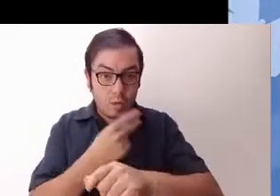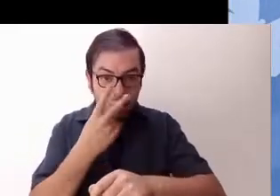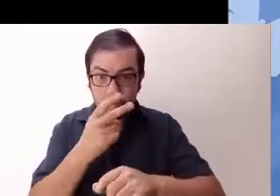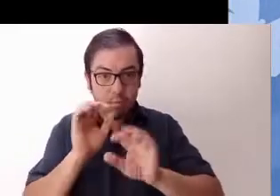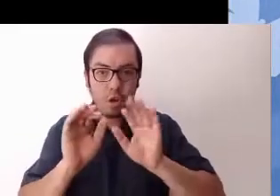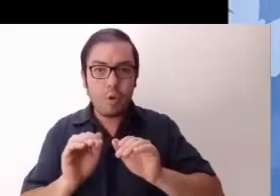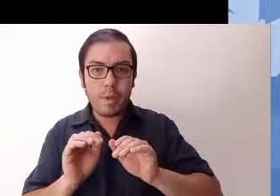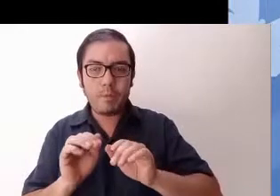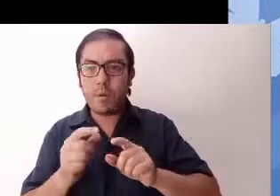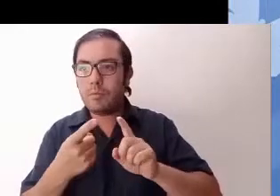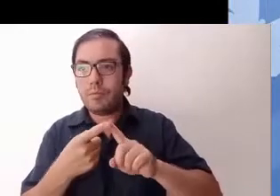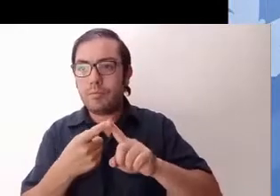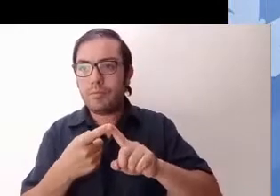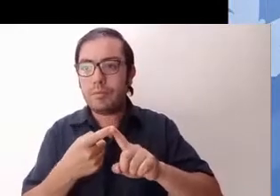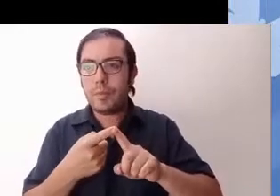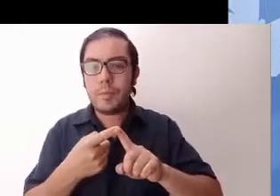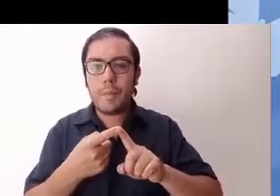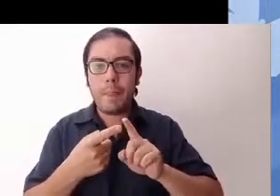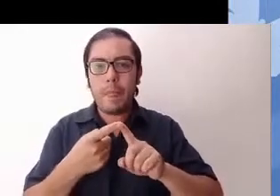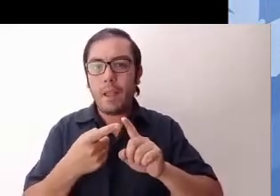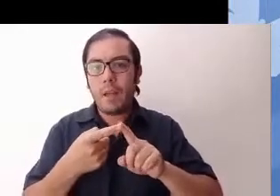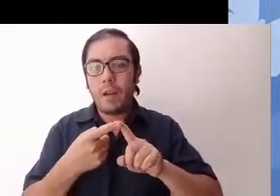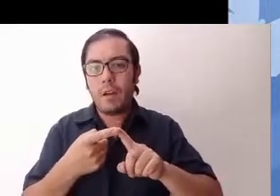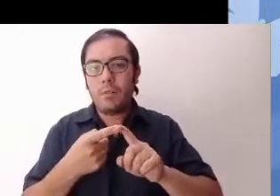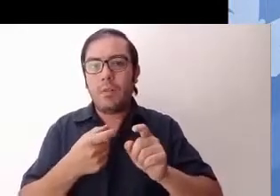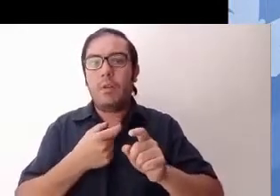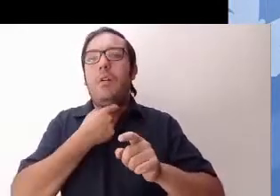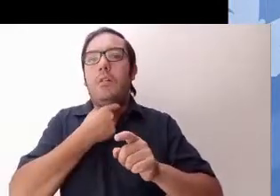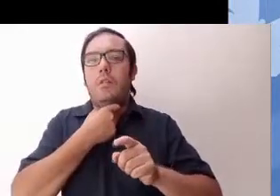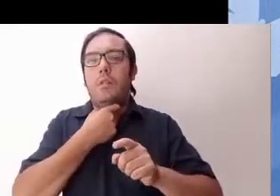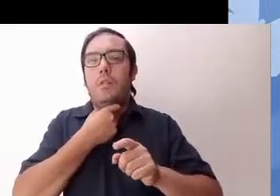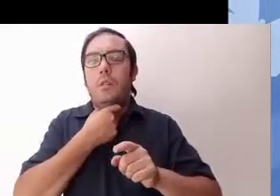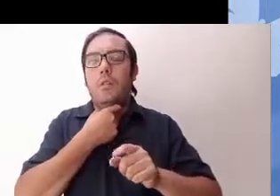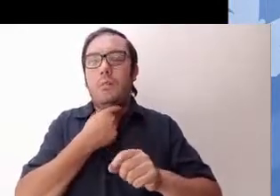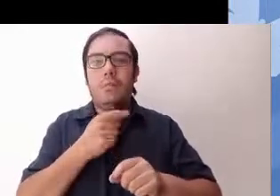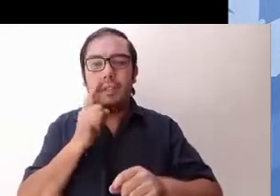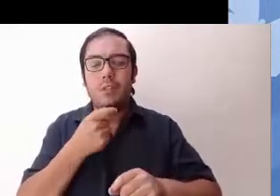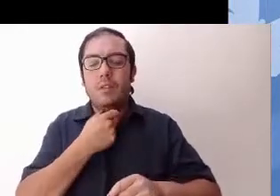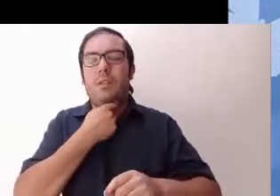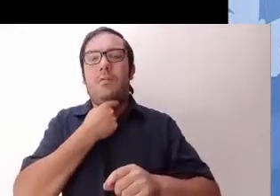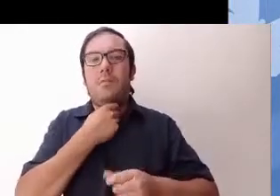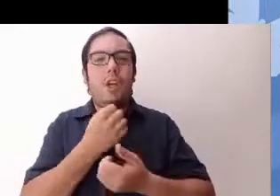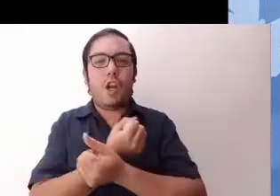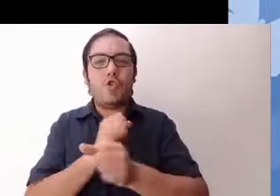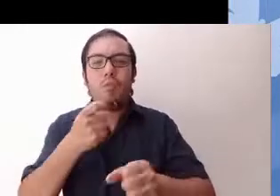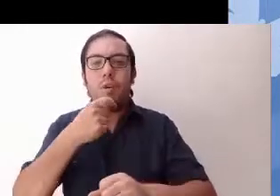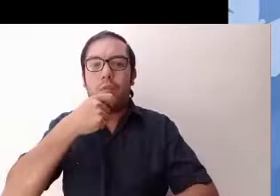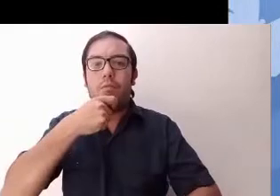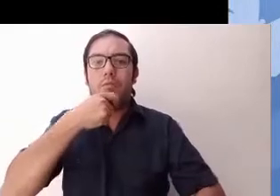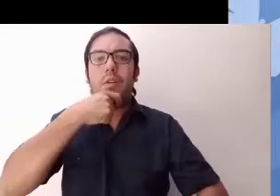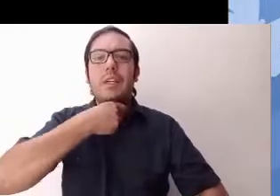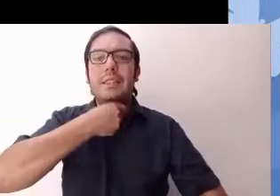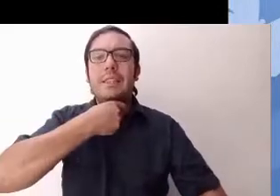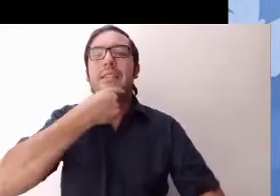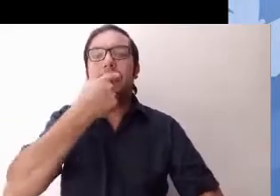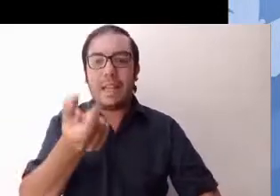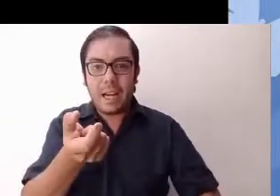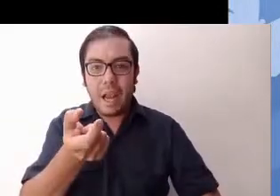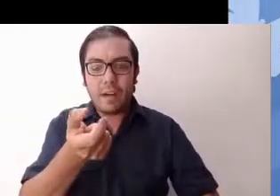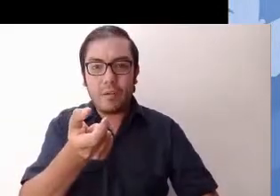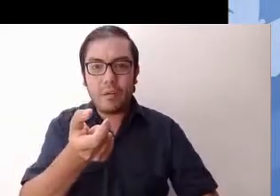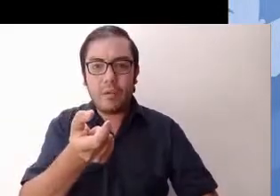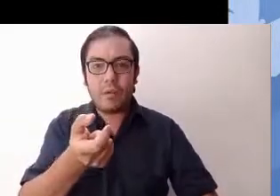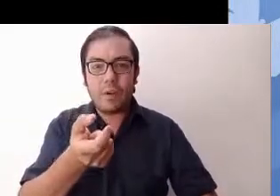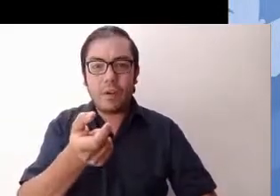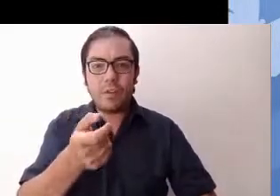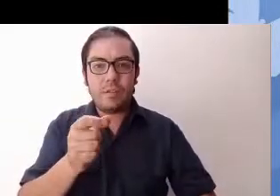y no es reversible, o sea, no puedo sacar ese cuerpo extraño que está obstruyendo mi flujo ventilatorio, voy a caer